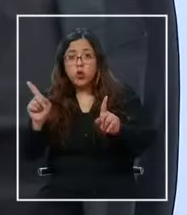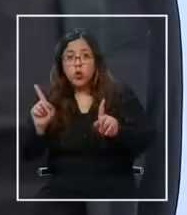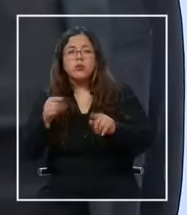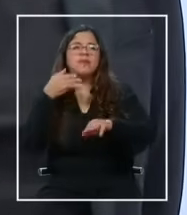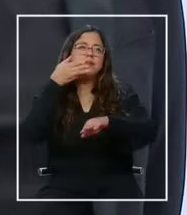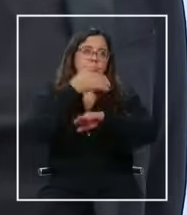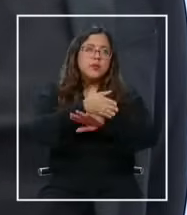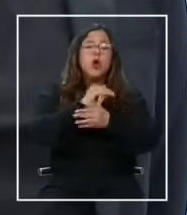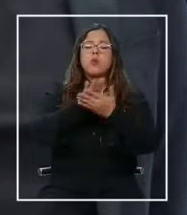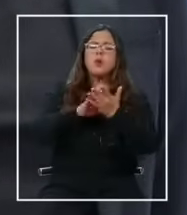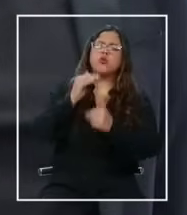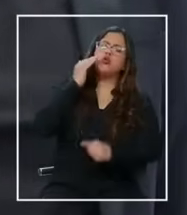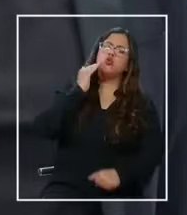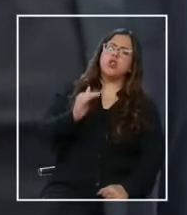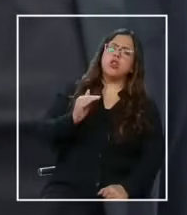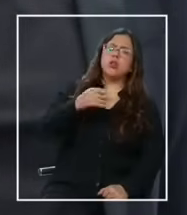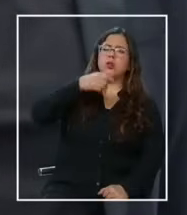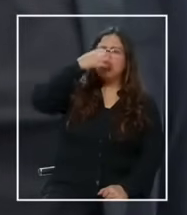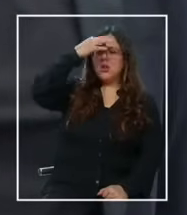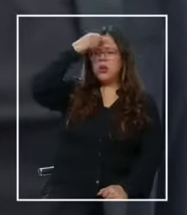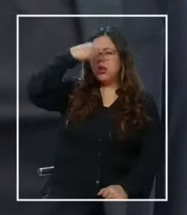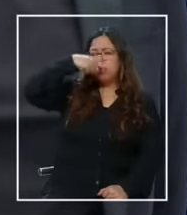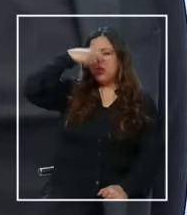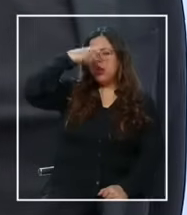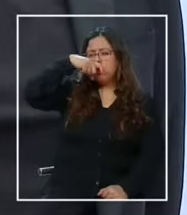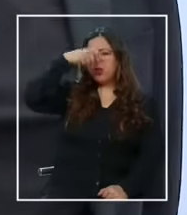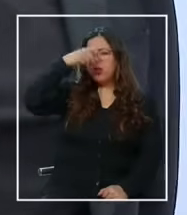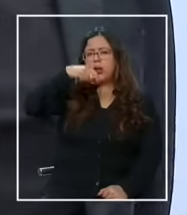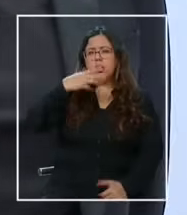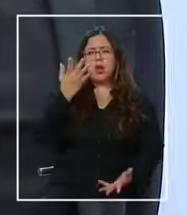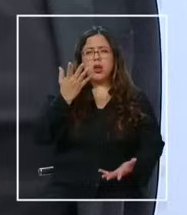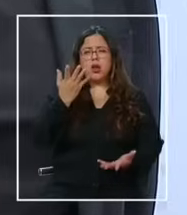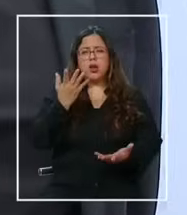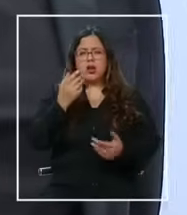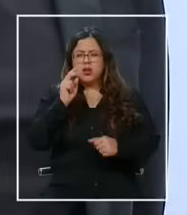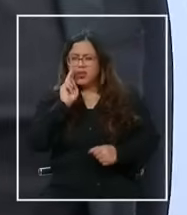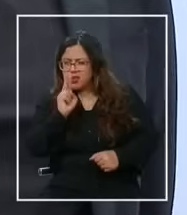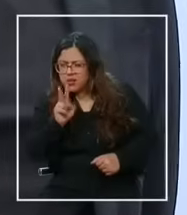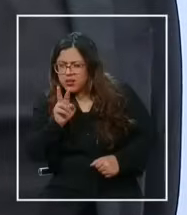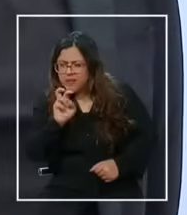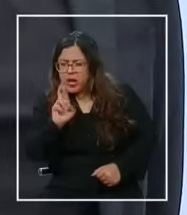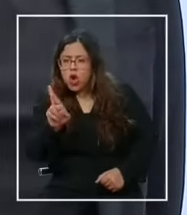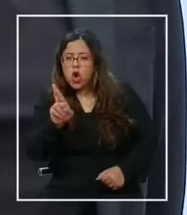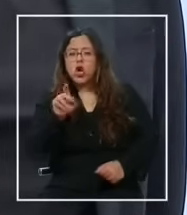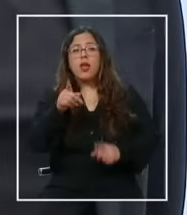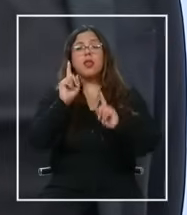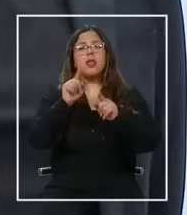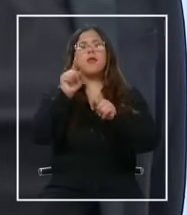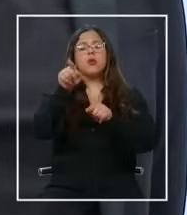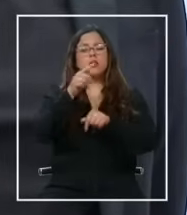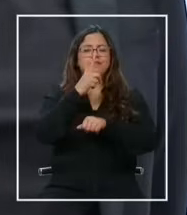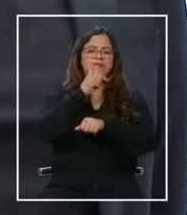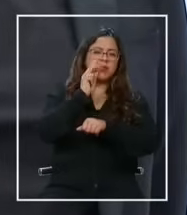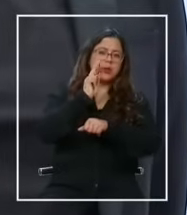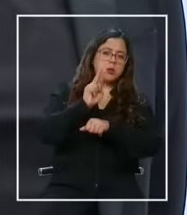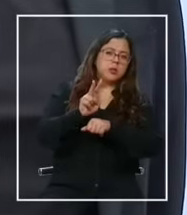que en un principio parece viral pero vuelve Y en vez de ir a la mejoría comienza a complicarse Bueno ahí hay que empezar a a sospechar y sospechar aceleradamente que